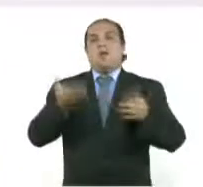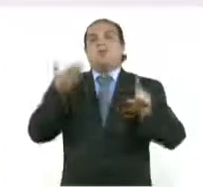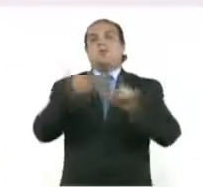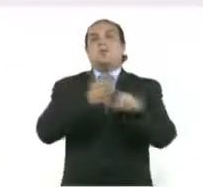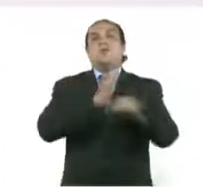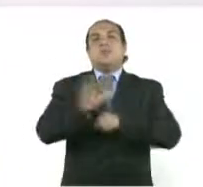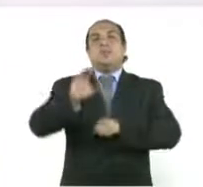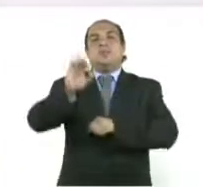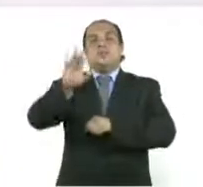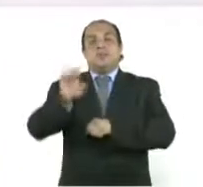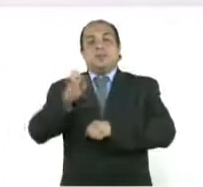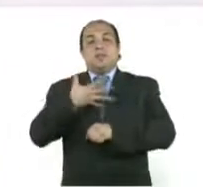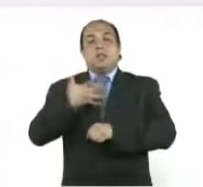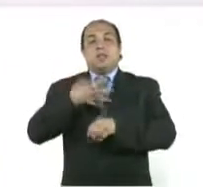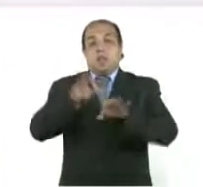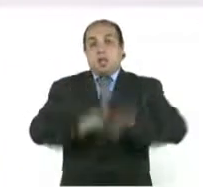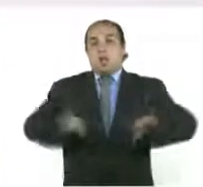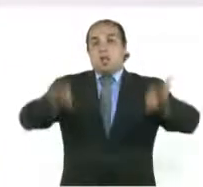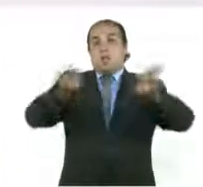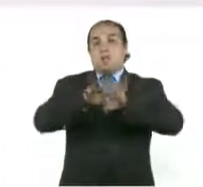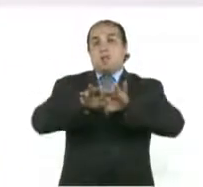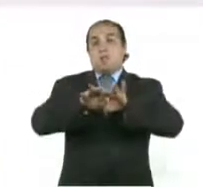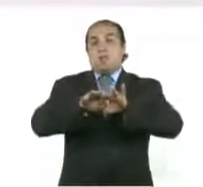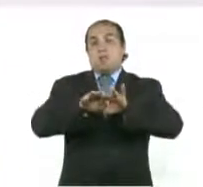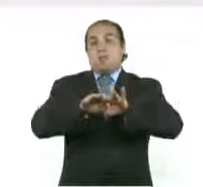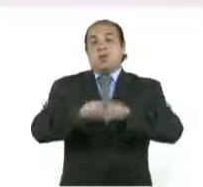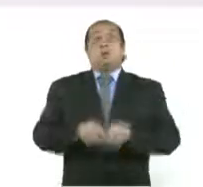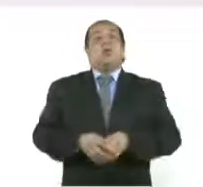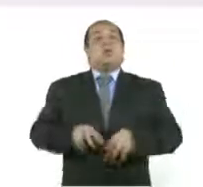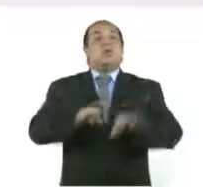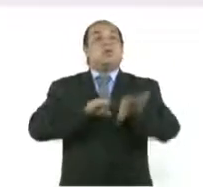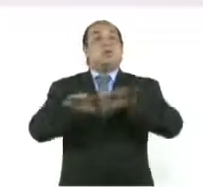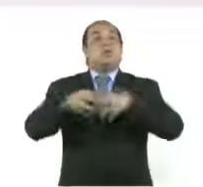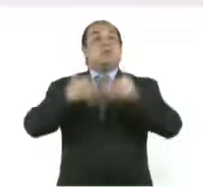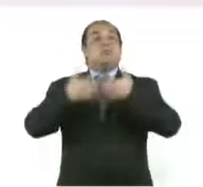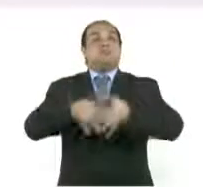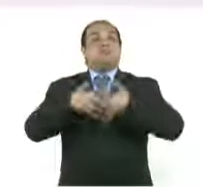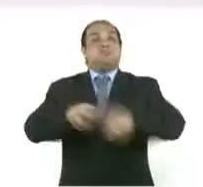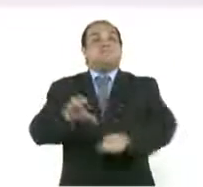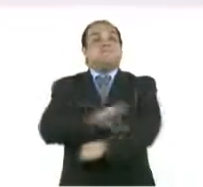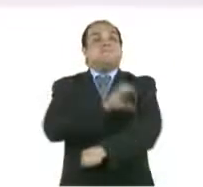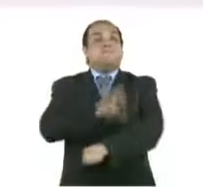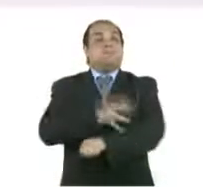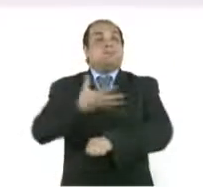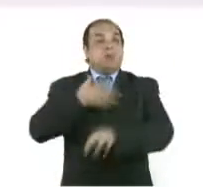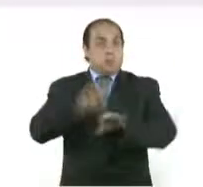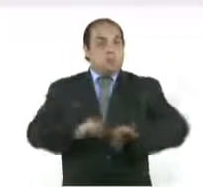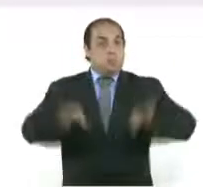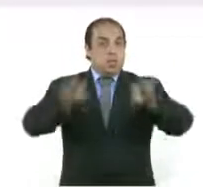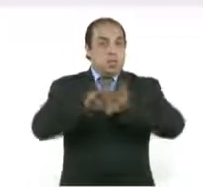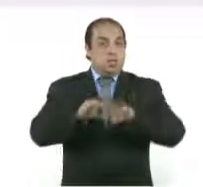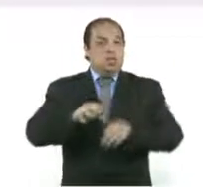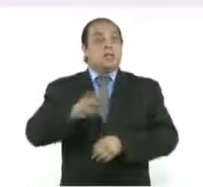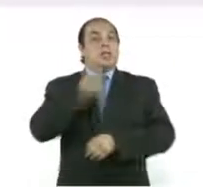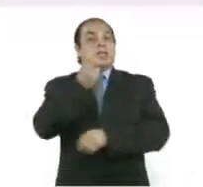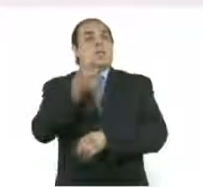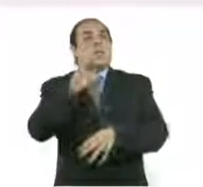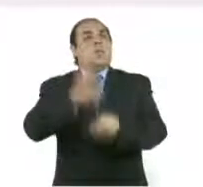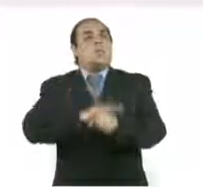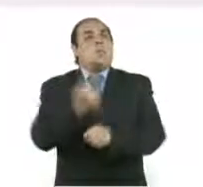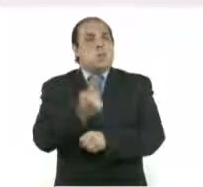tenga una parte importante de la generación. Y eso es porque la única manera de